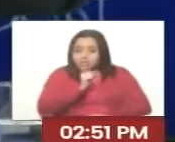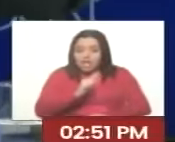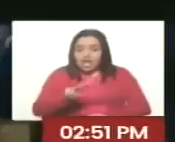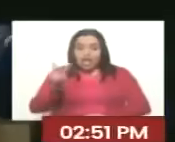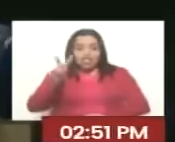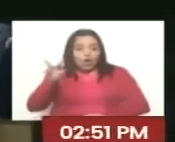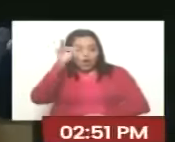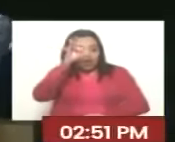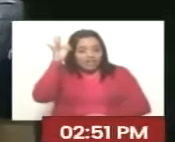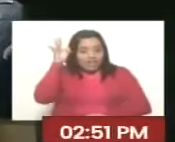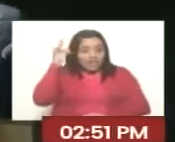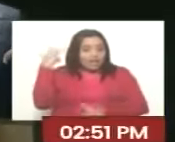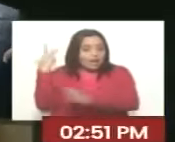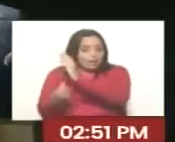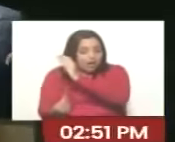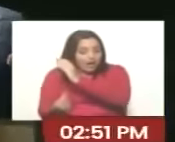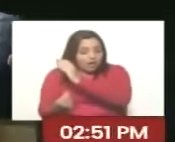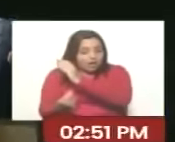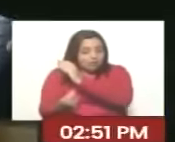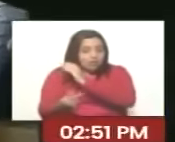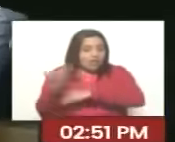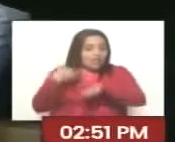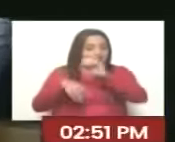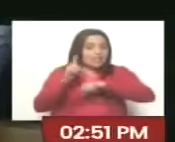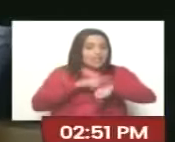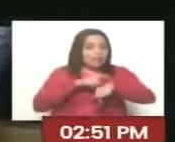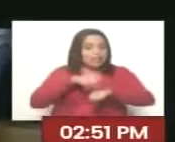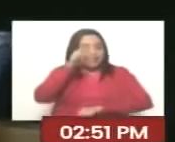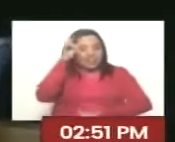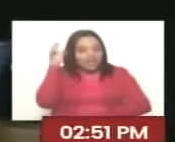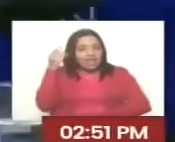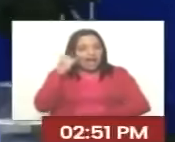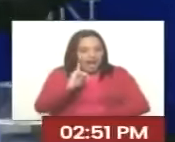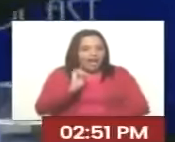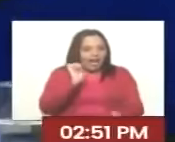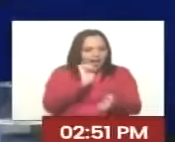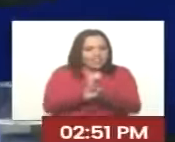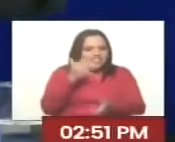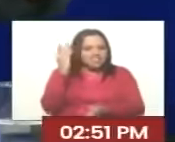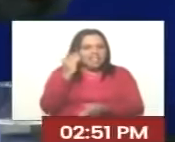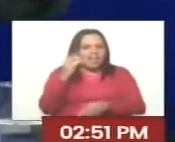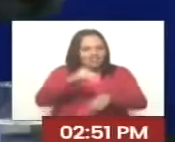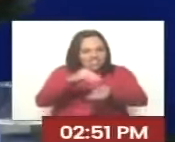2 fiscales prófugos de la época de fiscales con orden de captura.